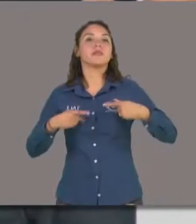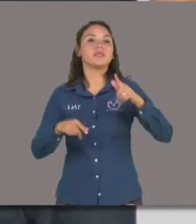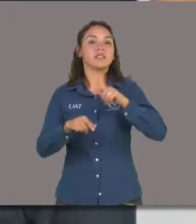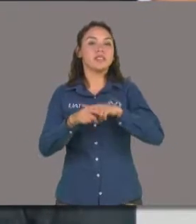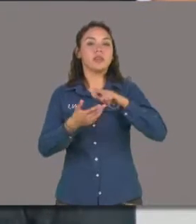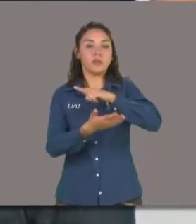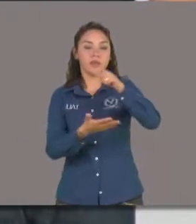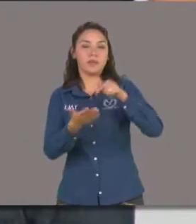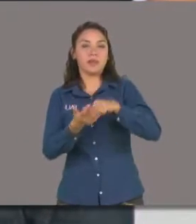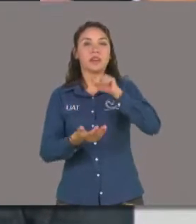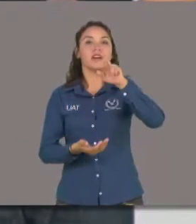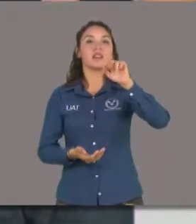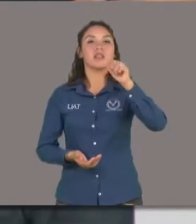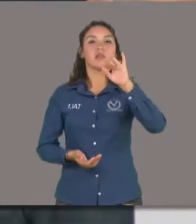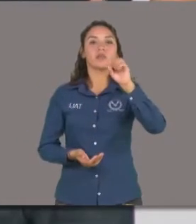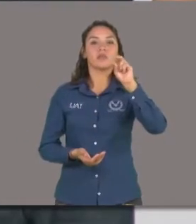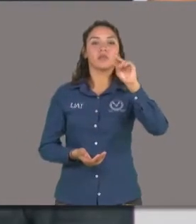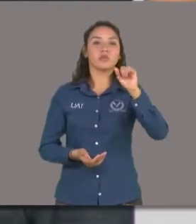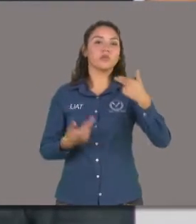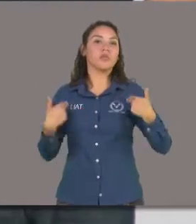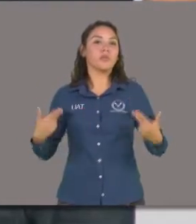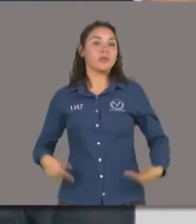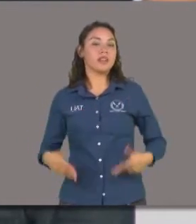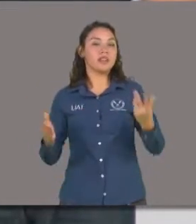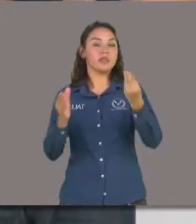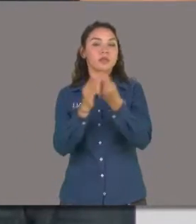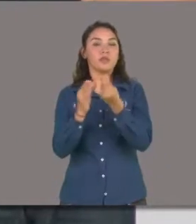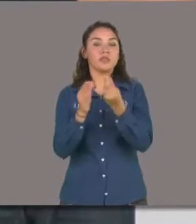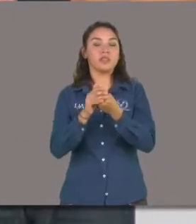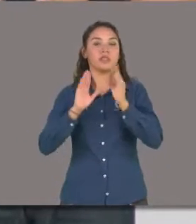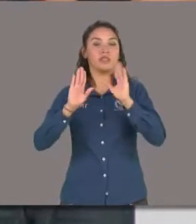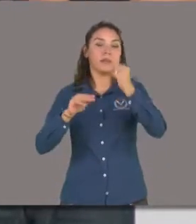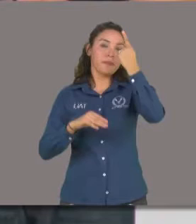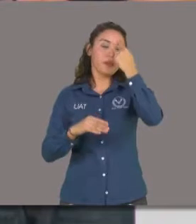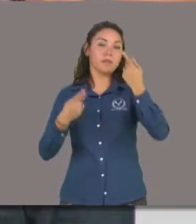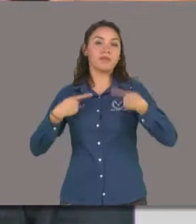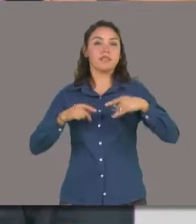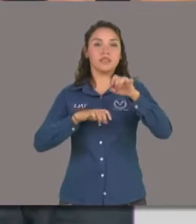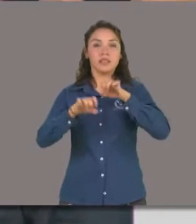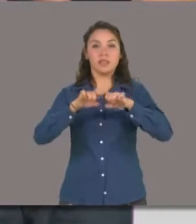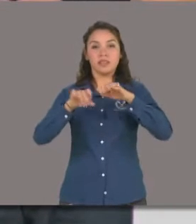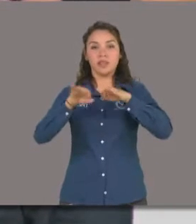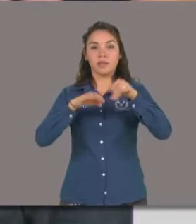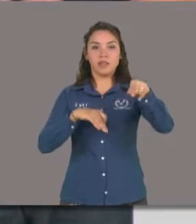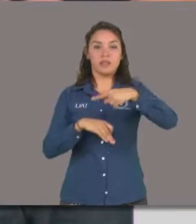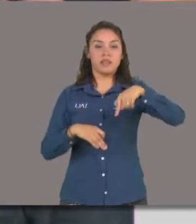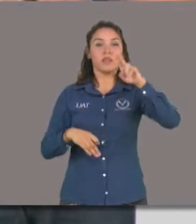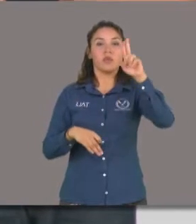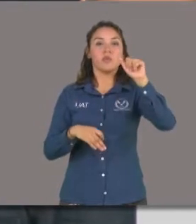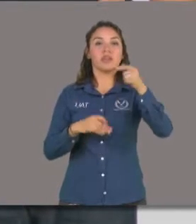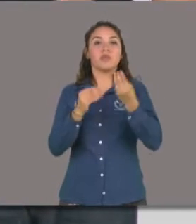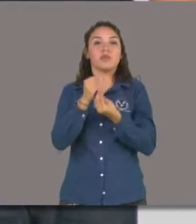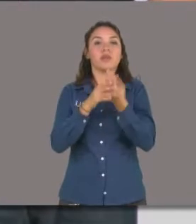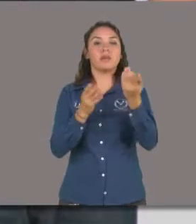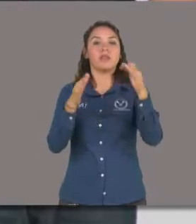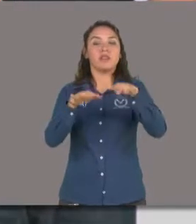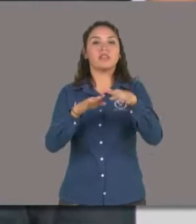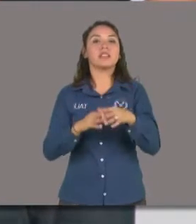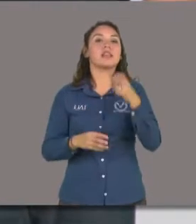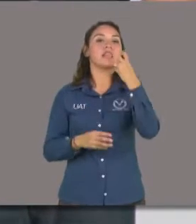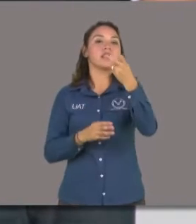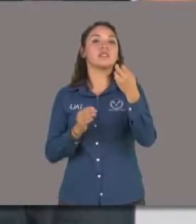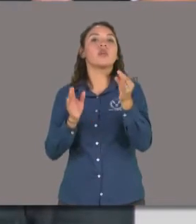Personal del área de recursos humanos de esta Casa de Estudios impartió un curso de inducción a empleados de la Universidad Autónoma de Tamaulipas de recién ingreso.